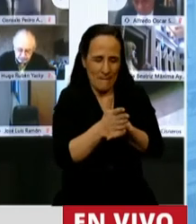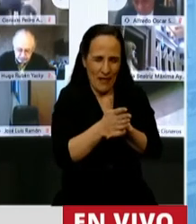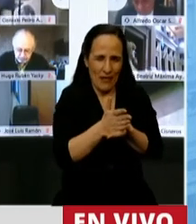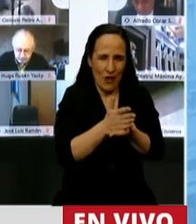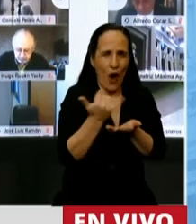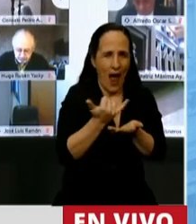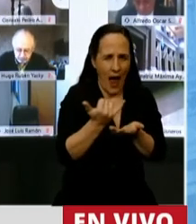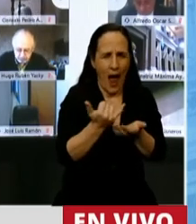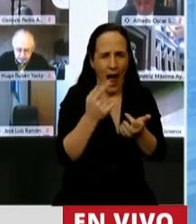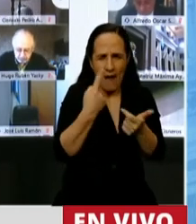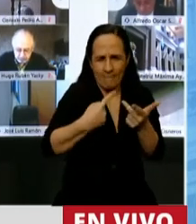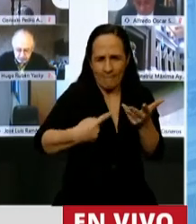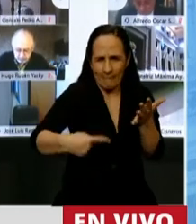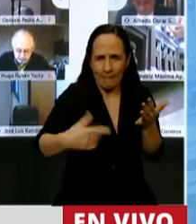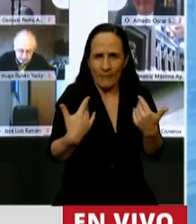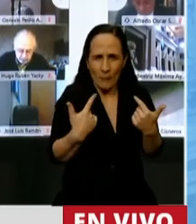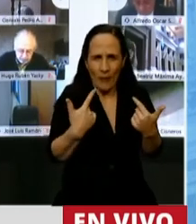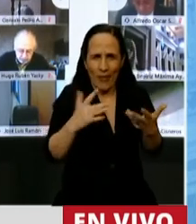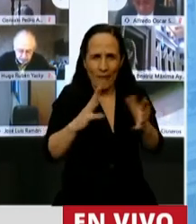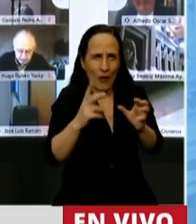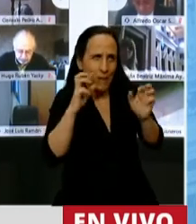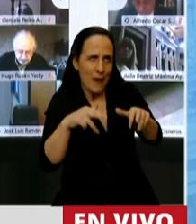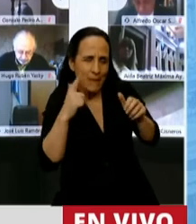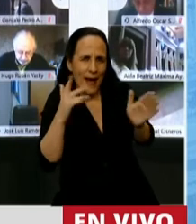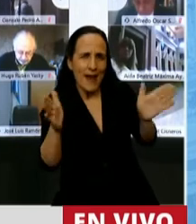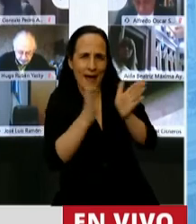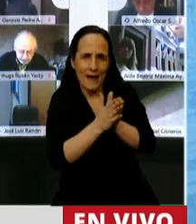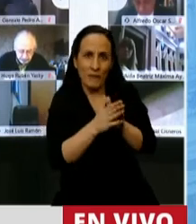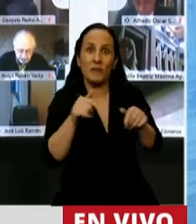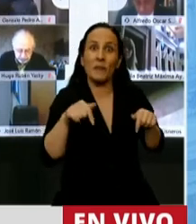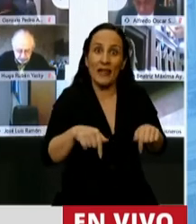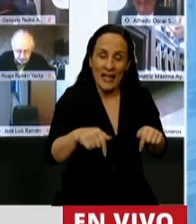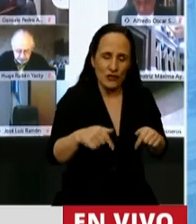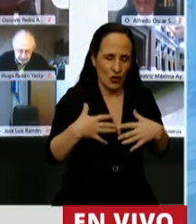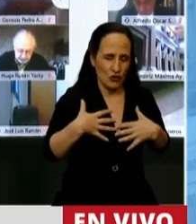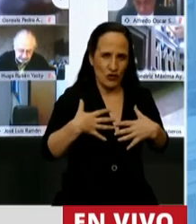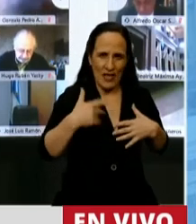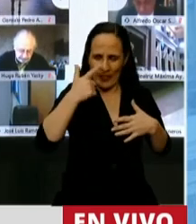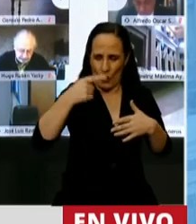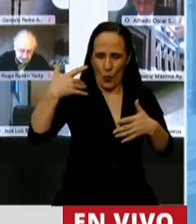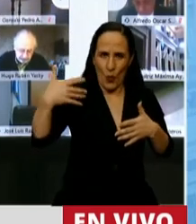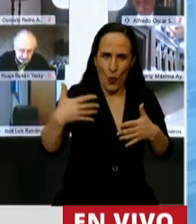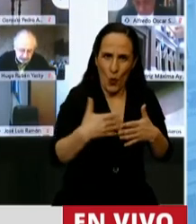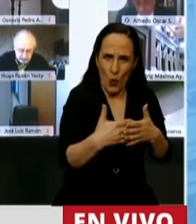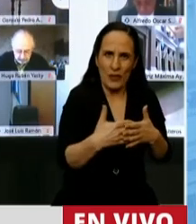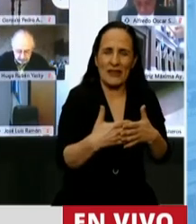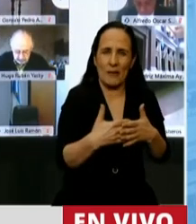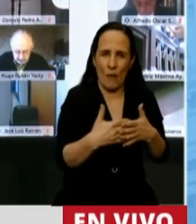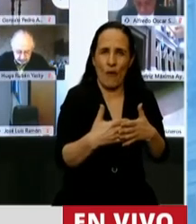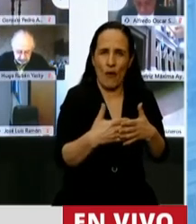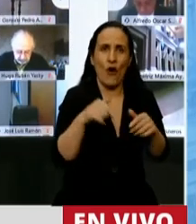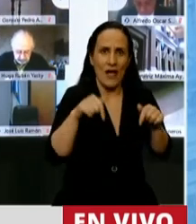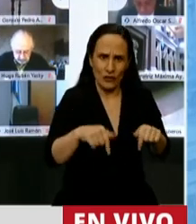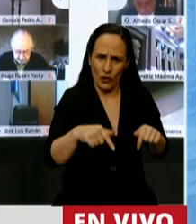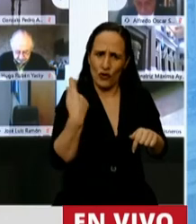multiplicidad de posibilidades de convivencia. Y este es el llamado que estamos escuchando en estos últimos días. Y este es el llamado al cual